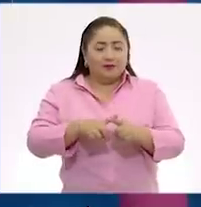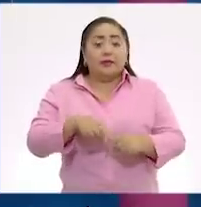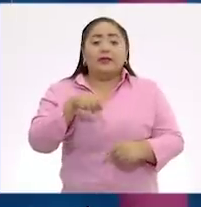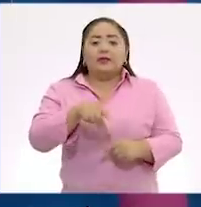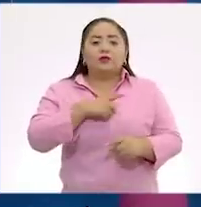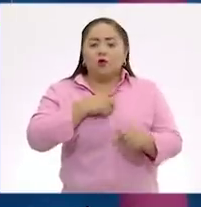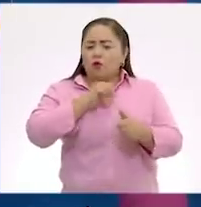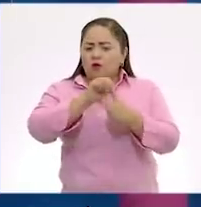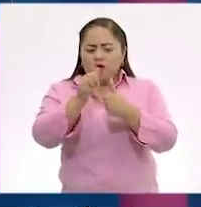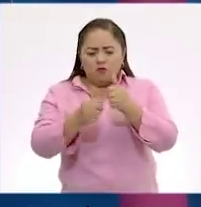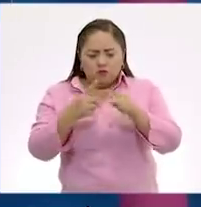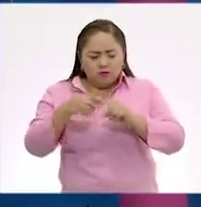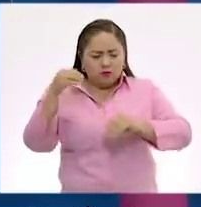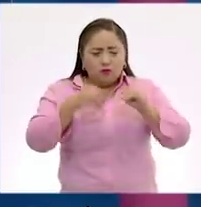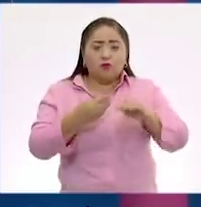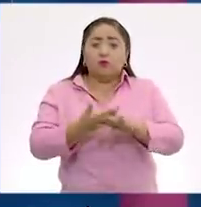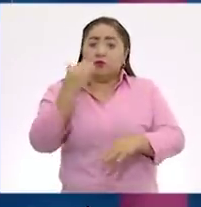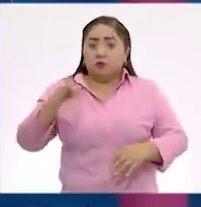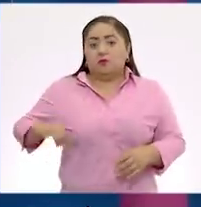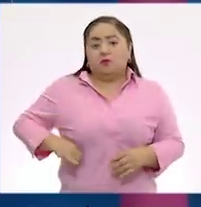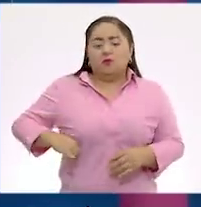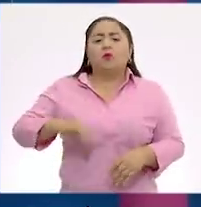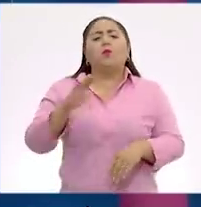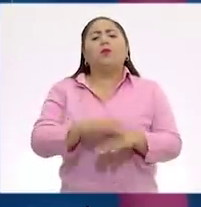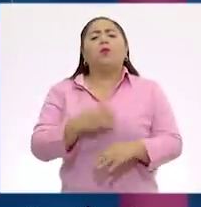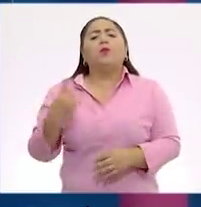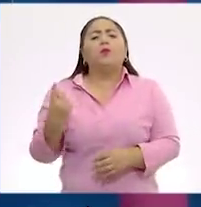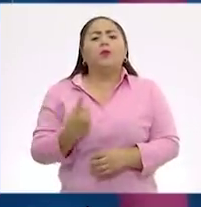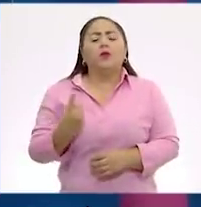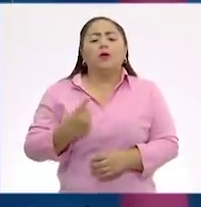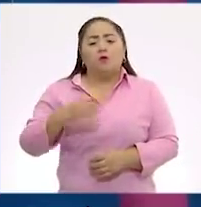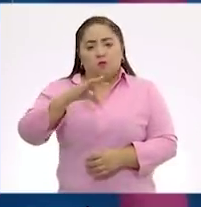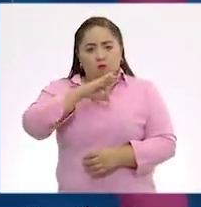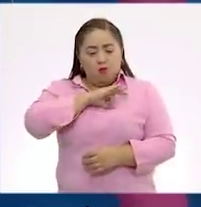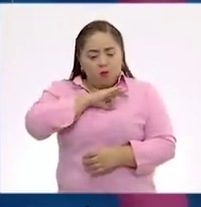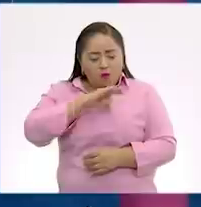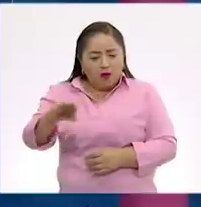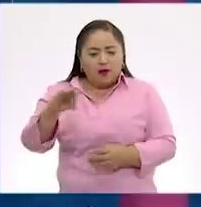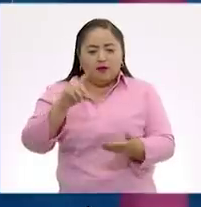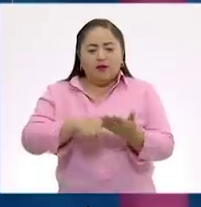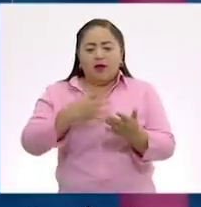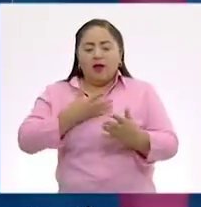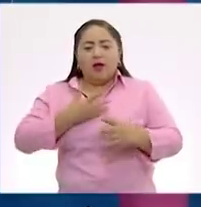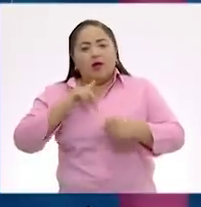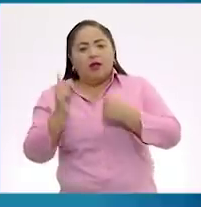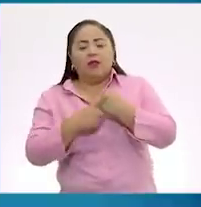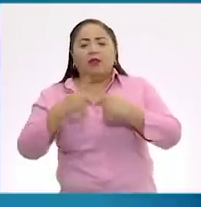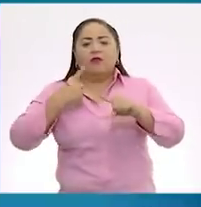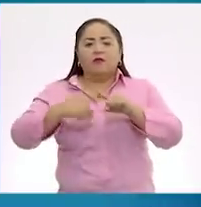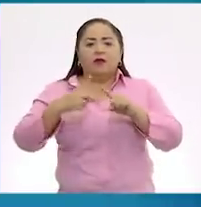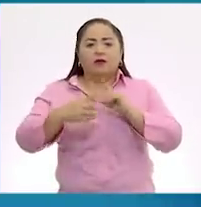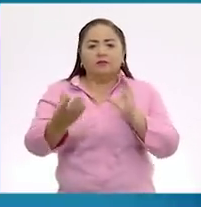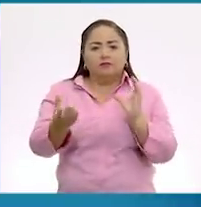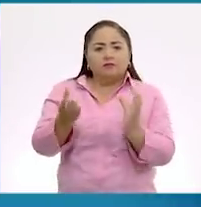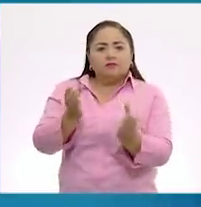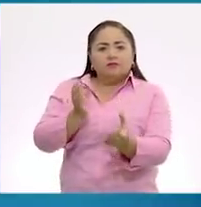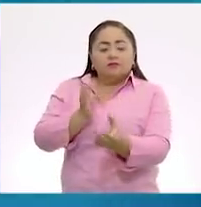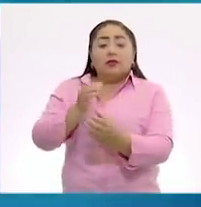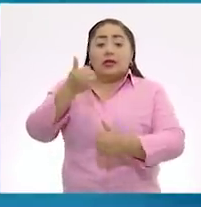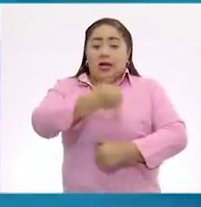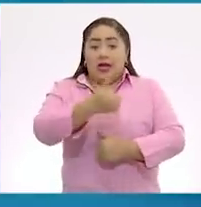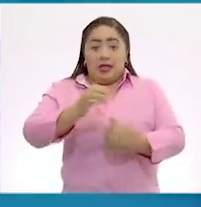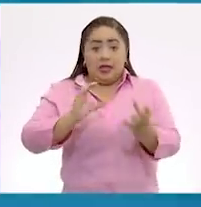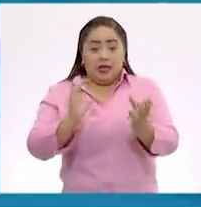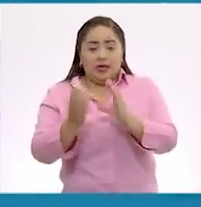son esculturas muy interesantes porque pueden contemplarse desde diferentes ángulos y cada